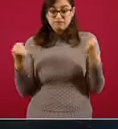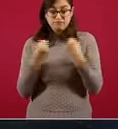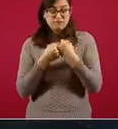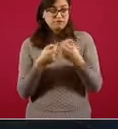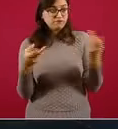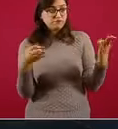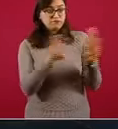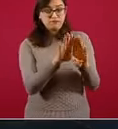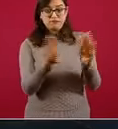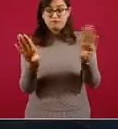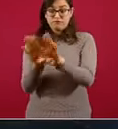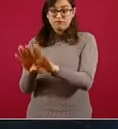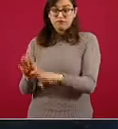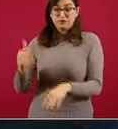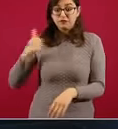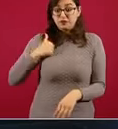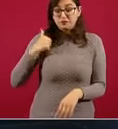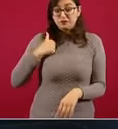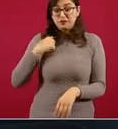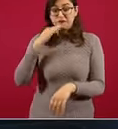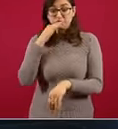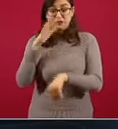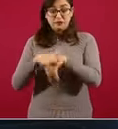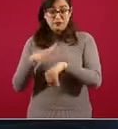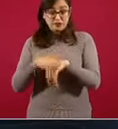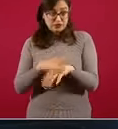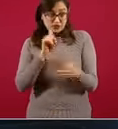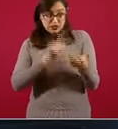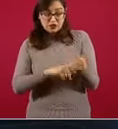Unido. Canadá anunció que también ya tiene casos.